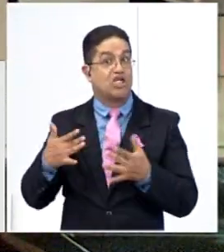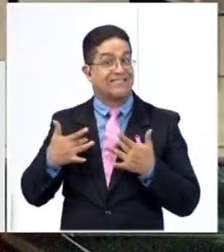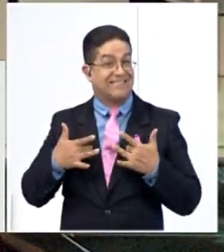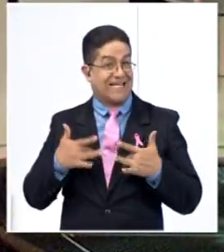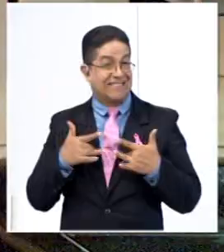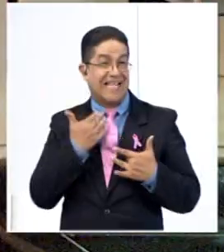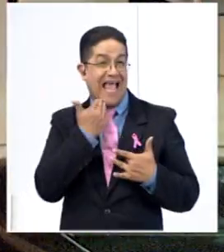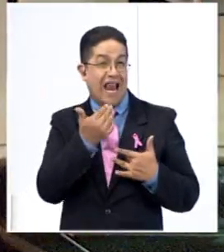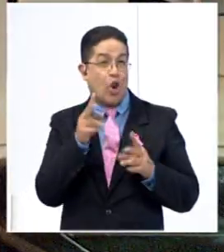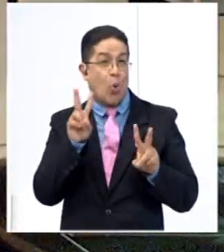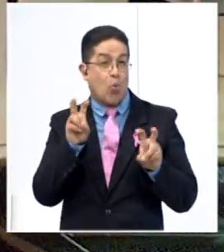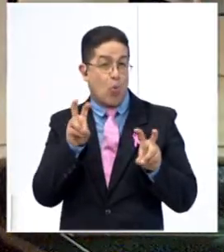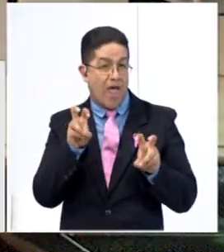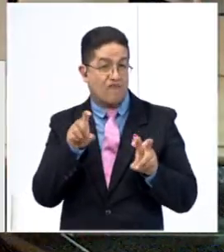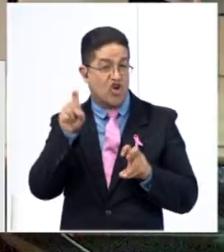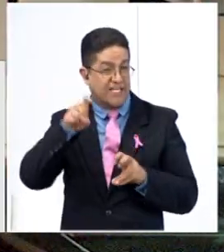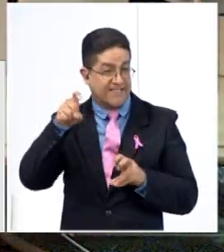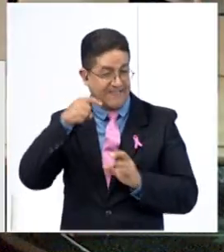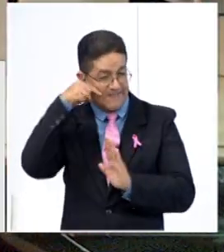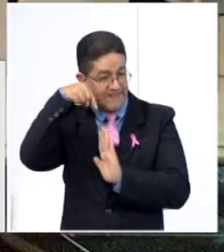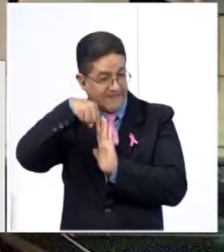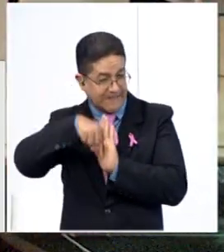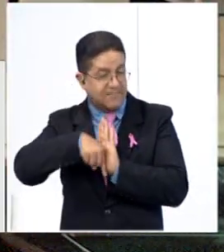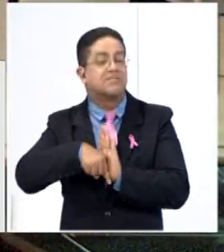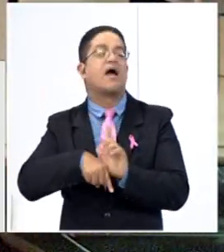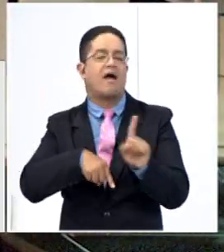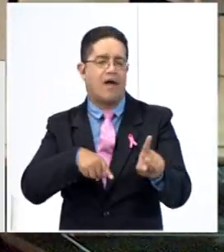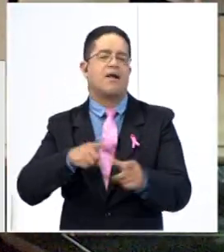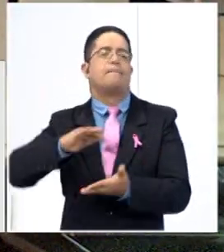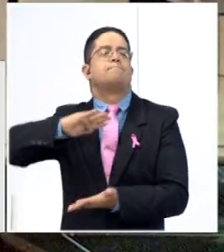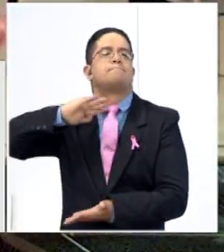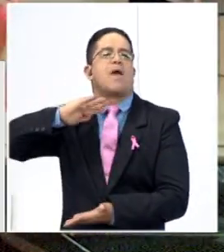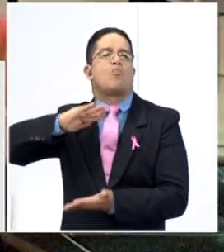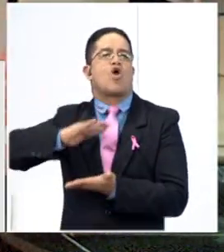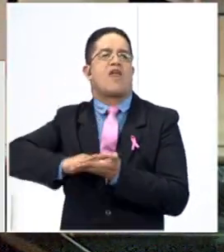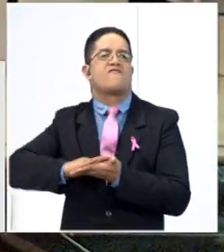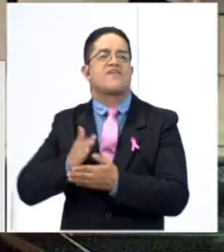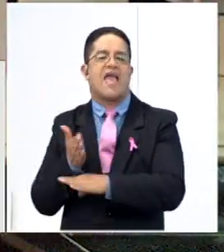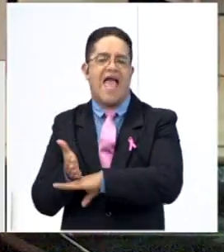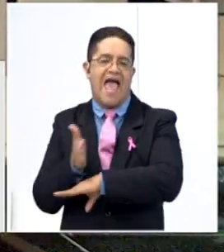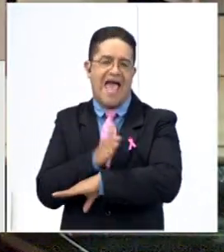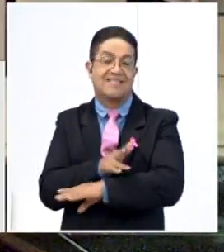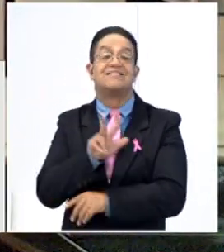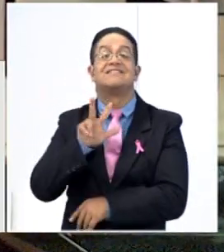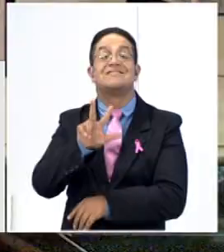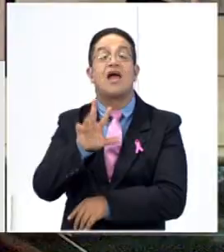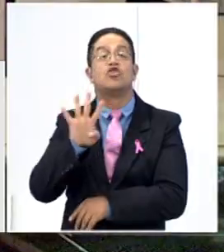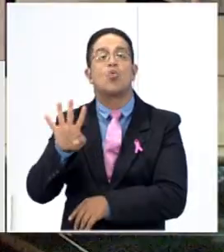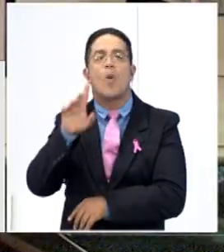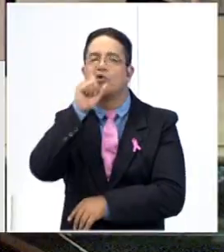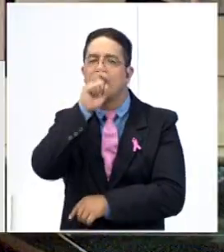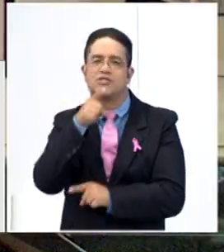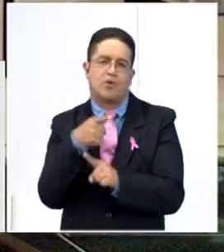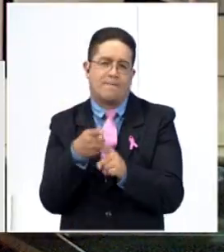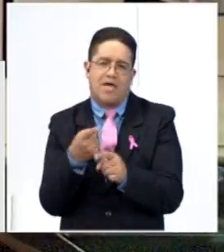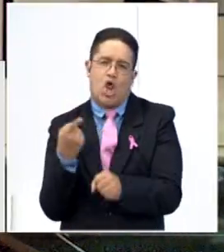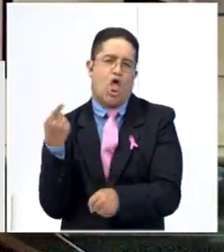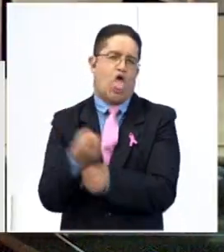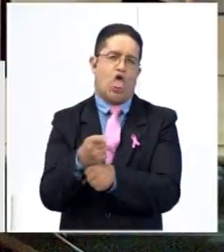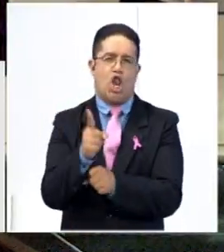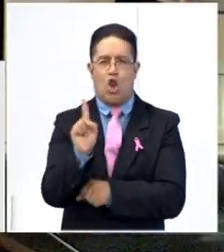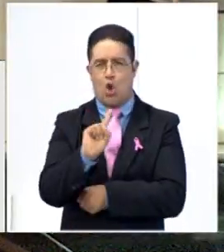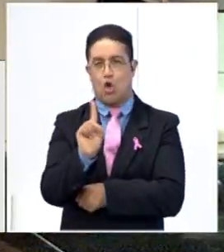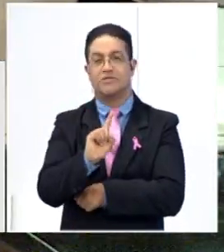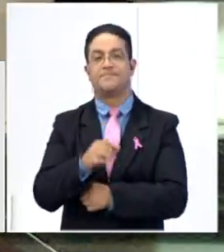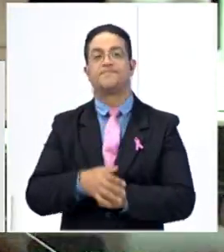nuevo, algo que necesitamos estudiar más a fondo, ahí indicamos la mamografía antes de los 34 años, pero no es imprescindible. Por supuesto, doctora.